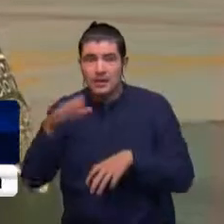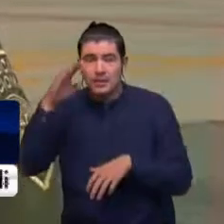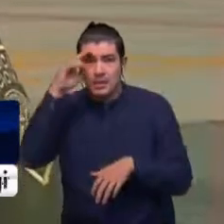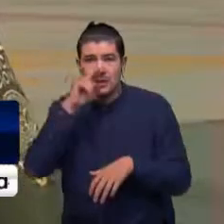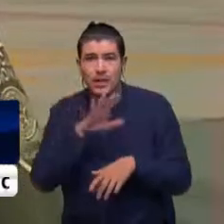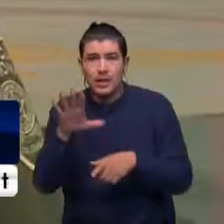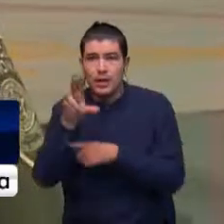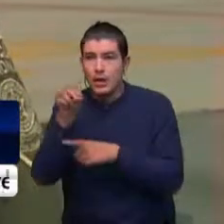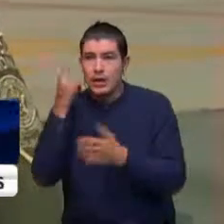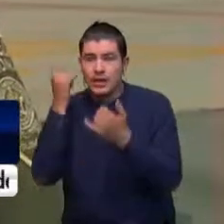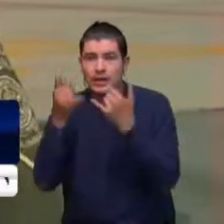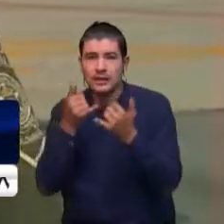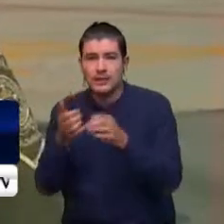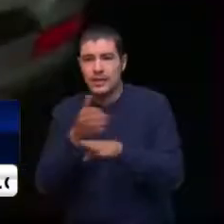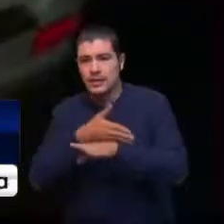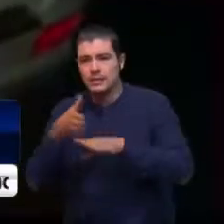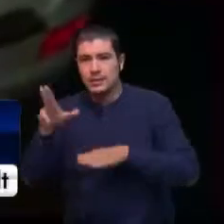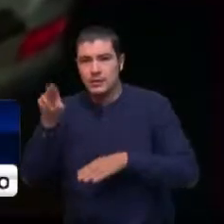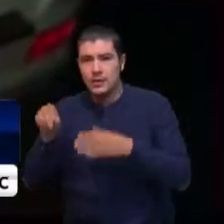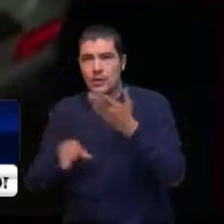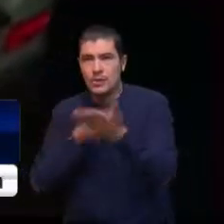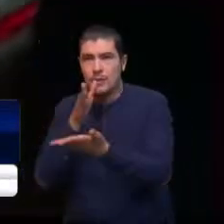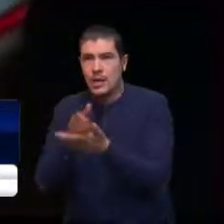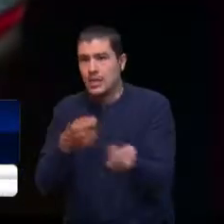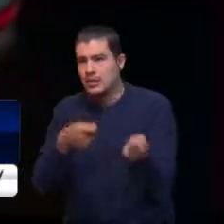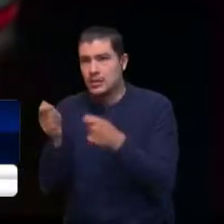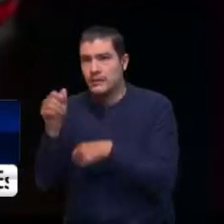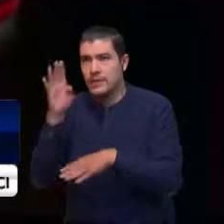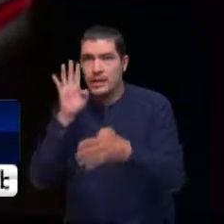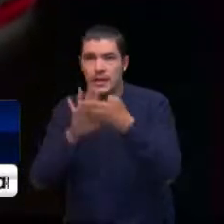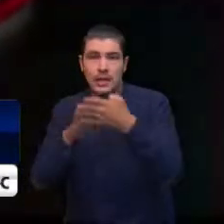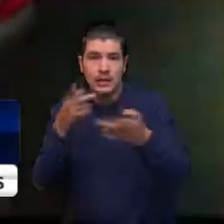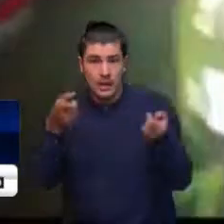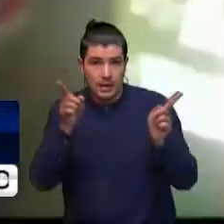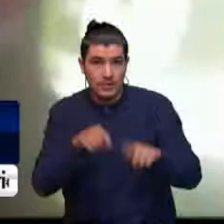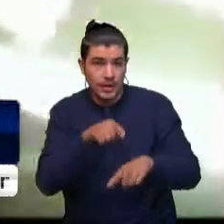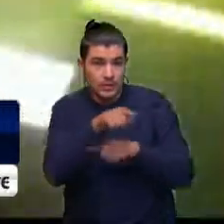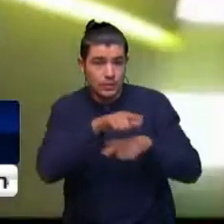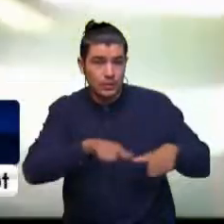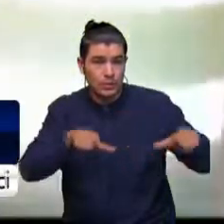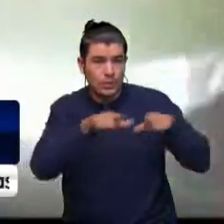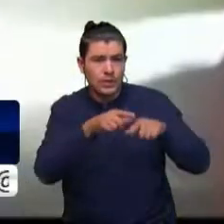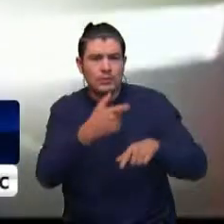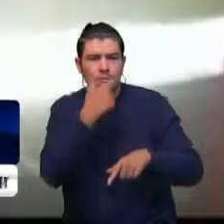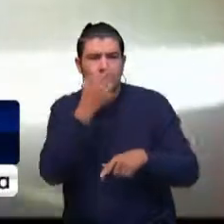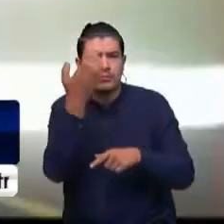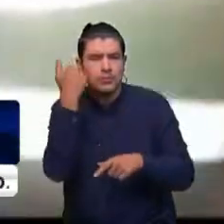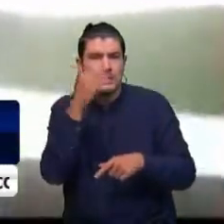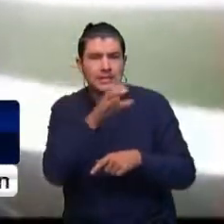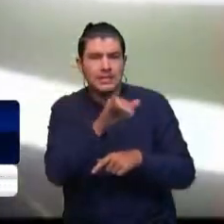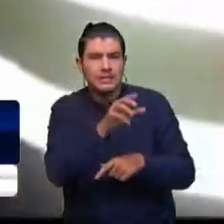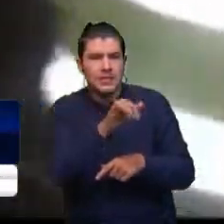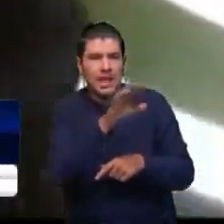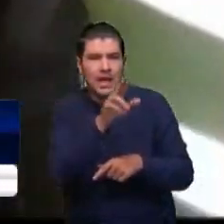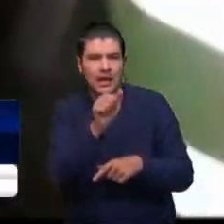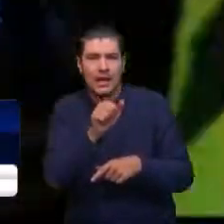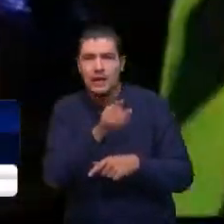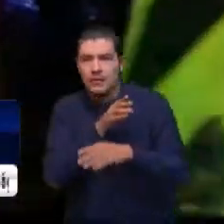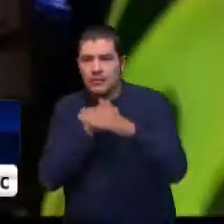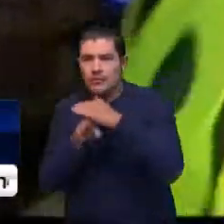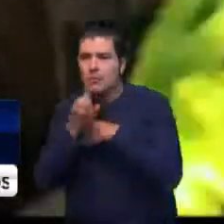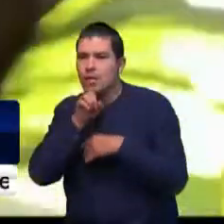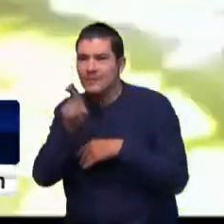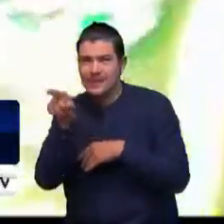identificados para no ir a la cárcel también en un puesto de control sobre la vías imitarla bucaramanga a la altura de lebrija